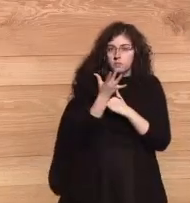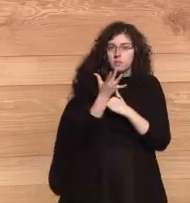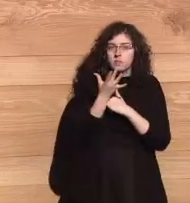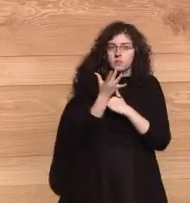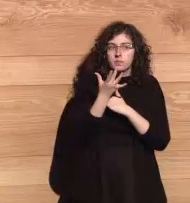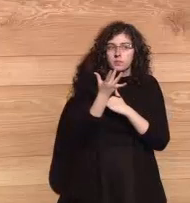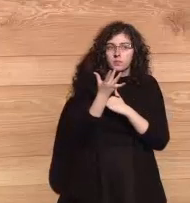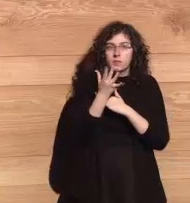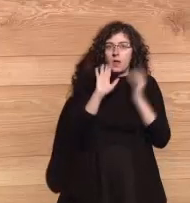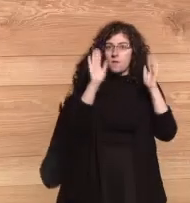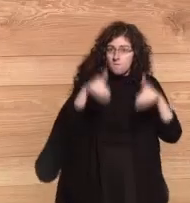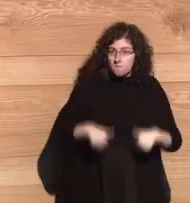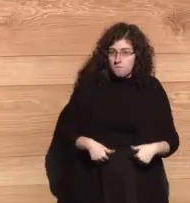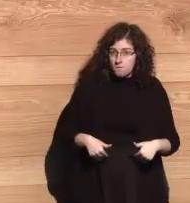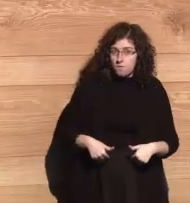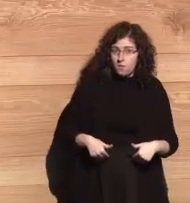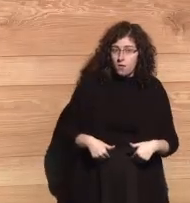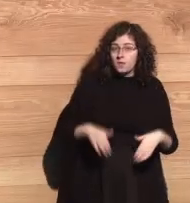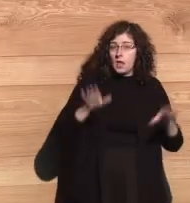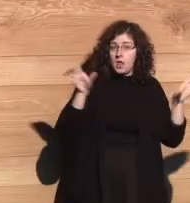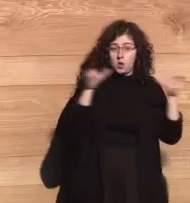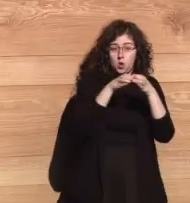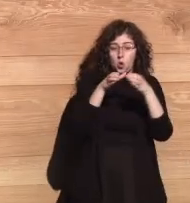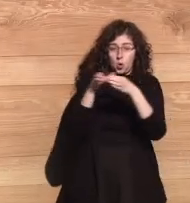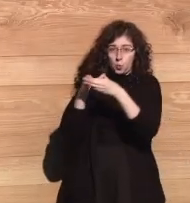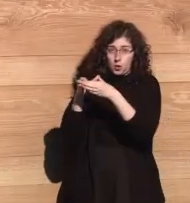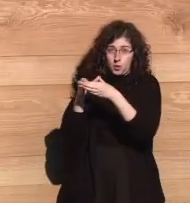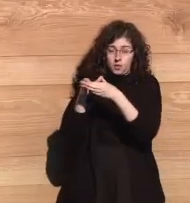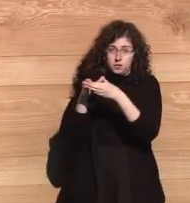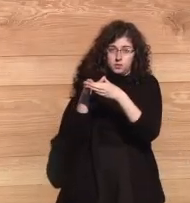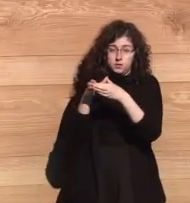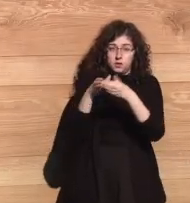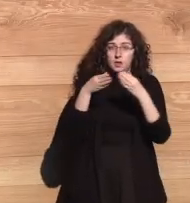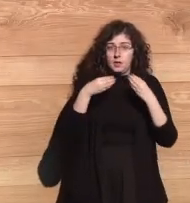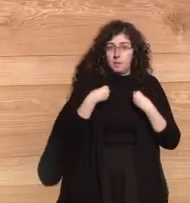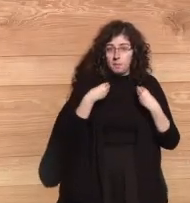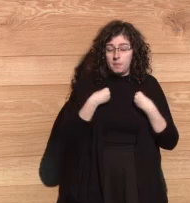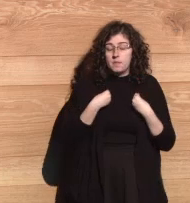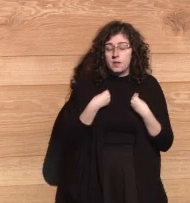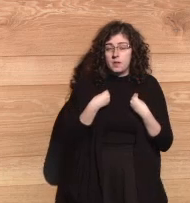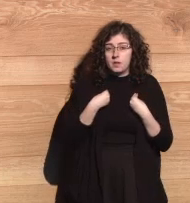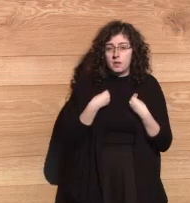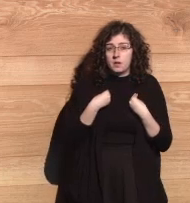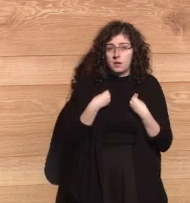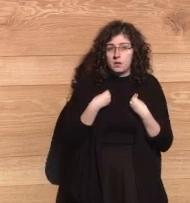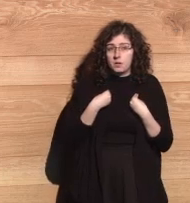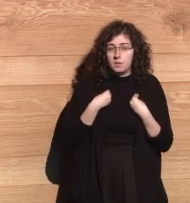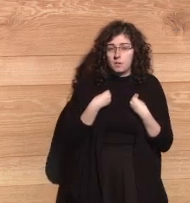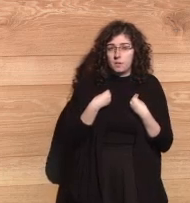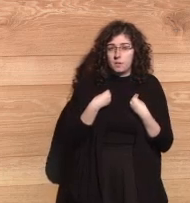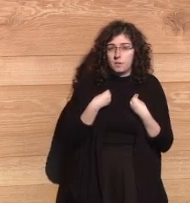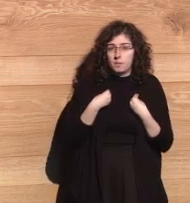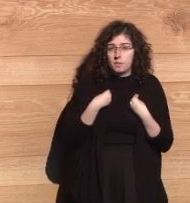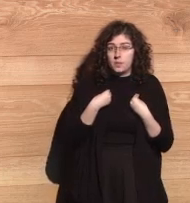a Guerrero y a regresar a estas comunidades que viven a lo límite. Es uno de los estados